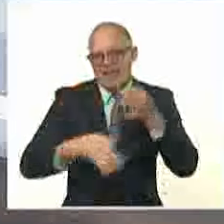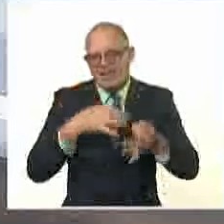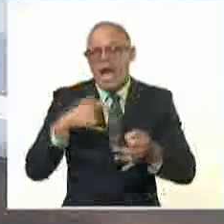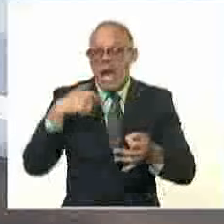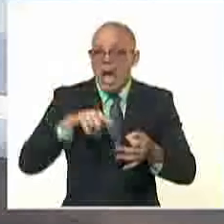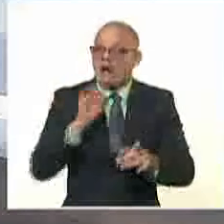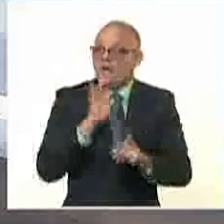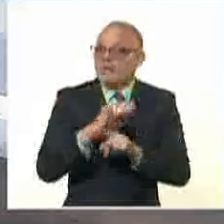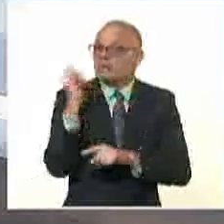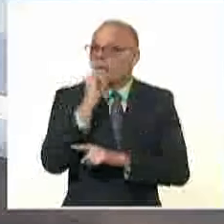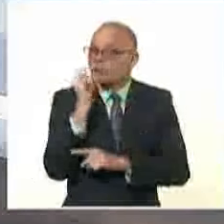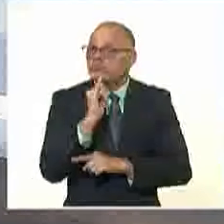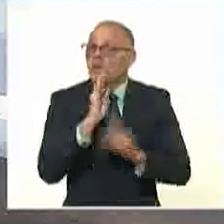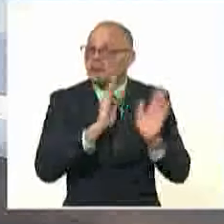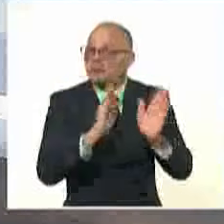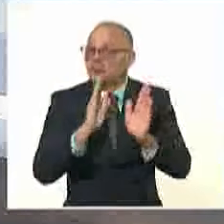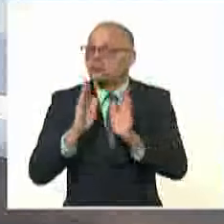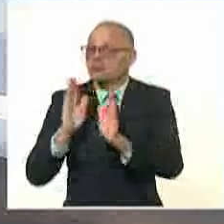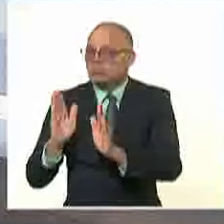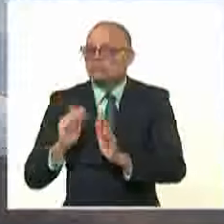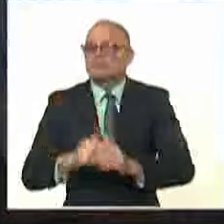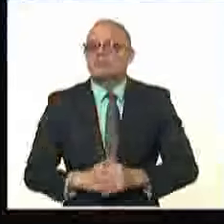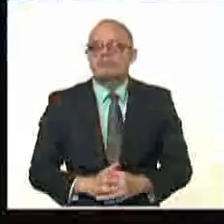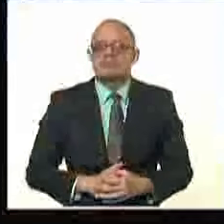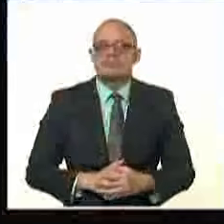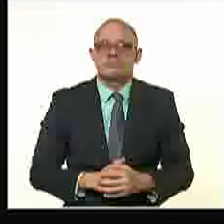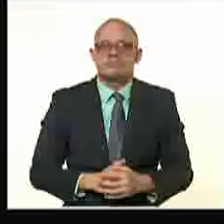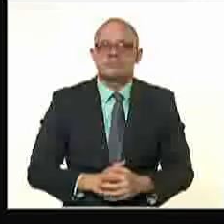crónicas que relatan la histórica gesta deportiva.